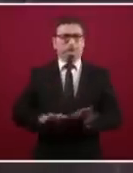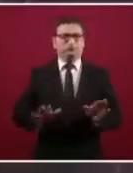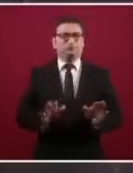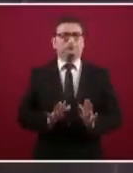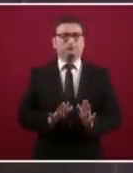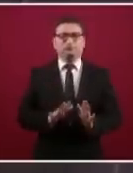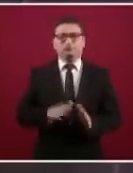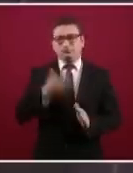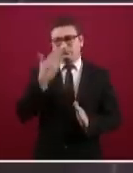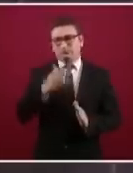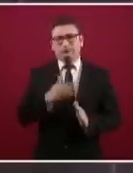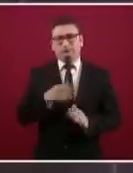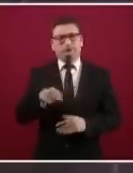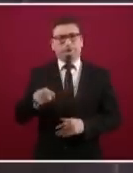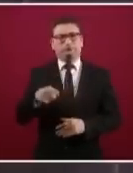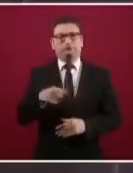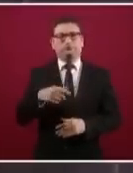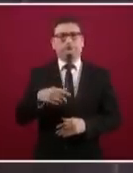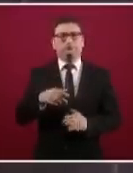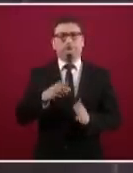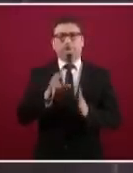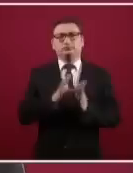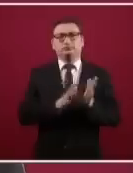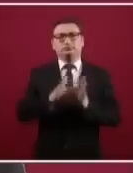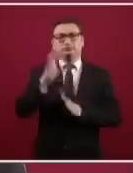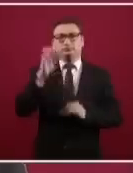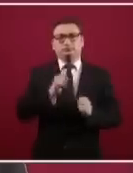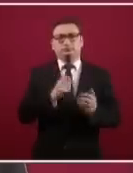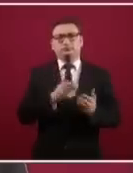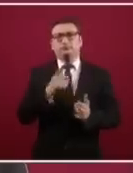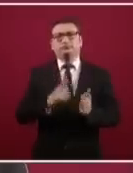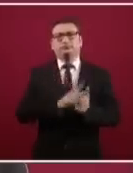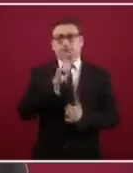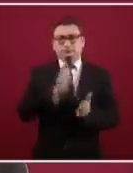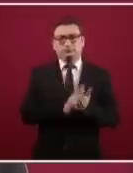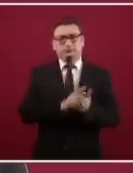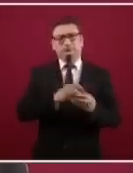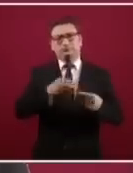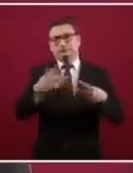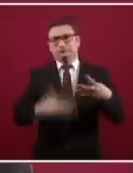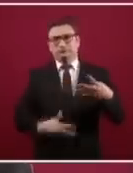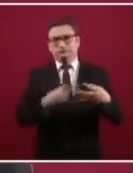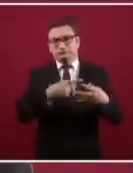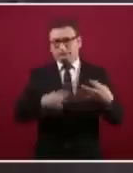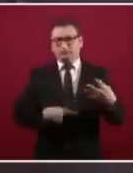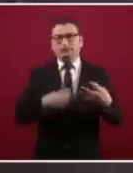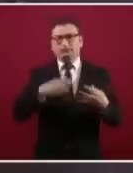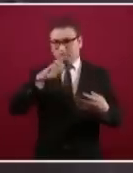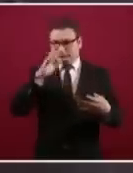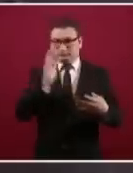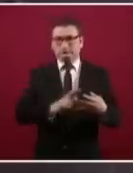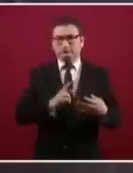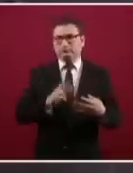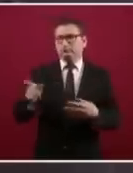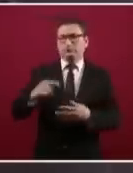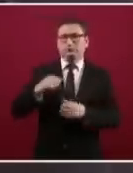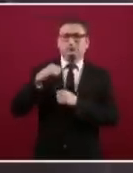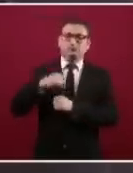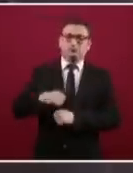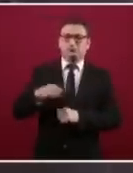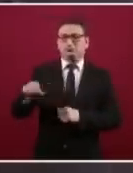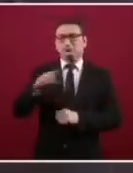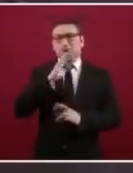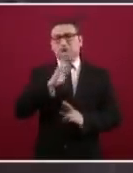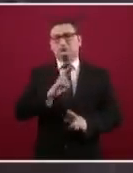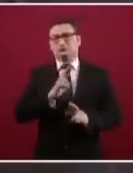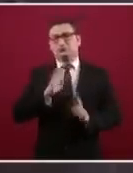lo que establece la Constitución, las leyes y lo que resuelven las autoridades. Ya no es el